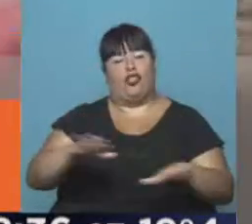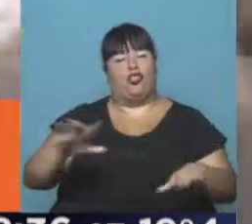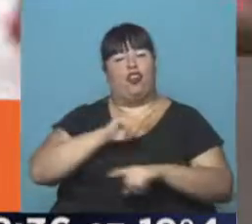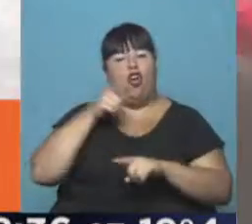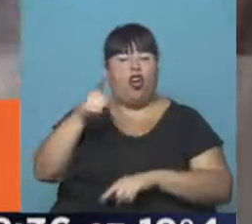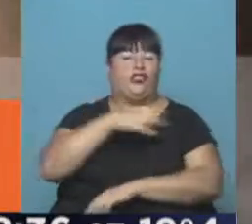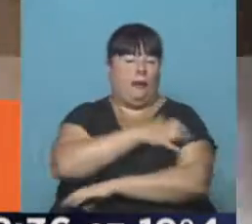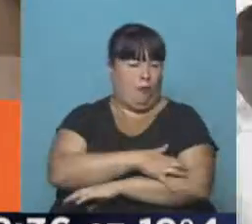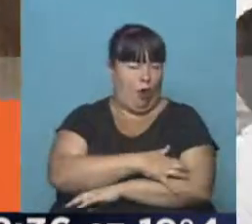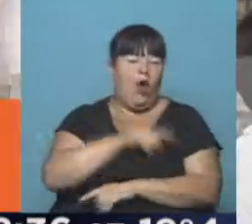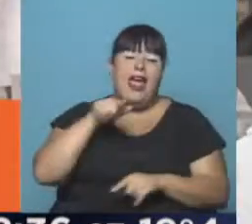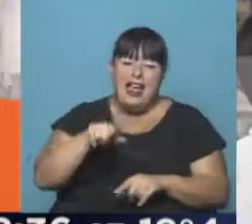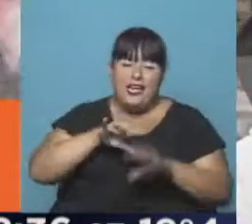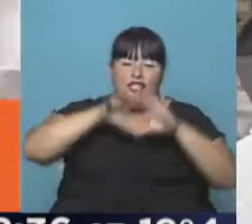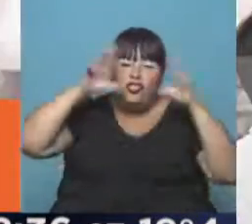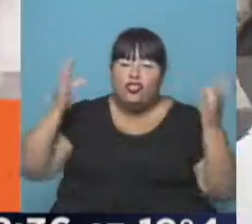es todo